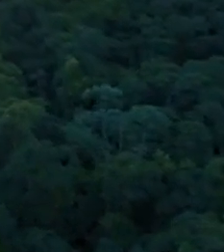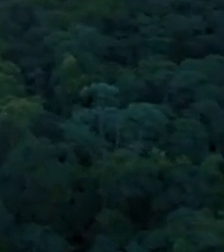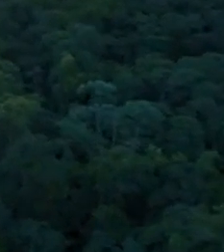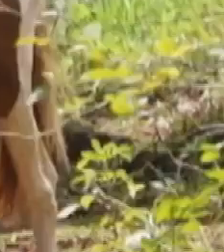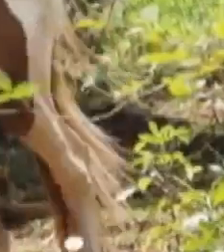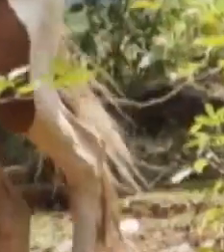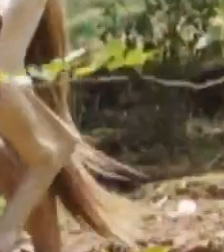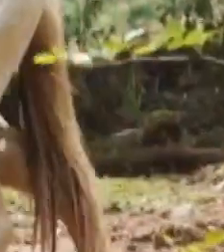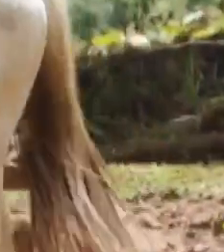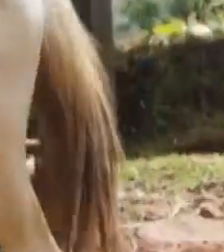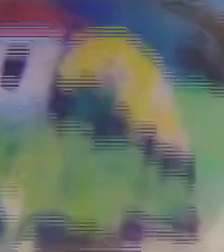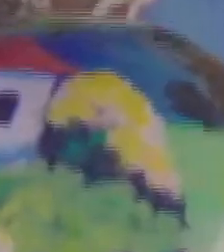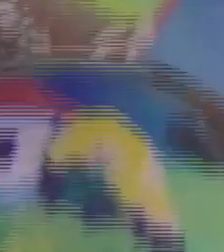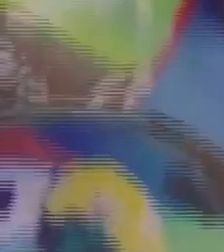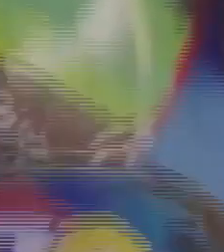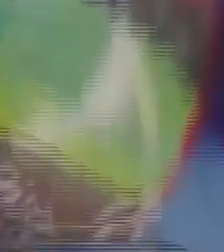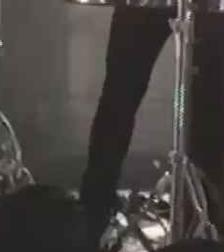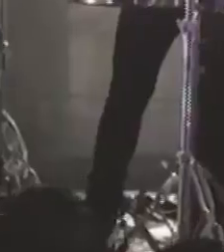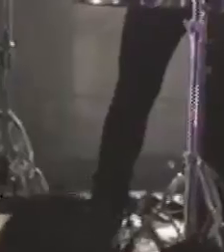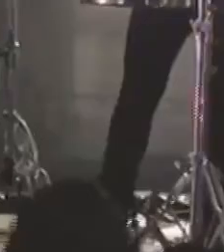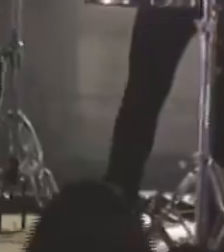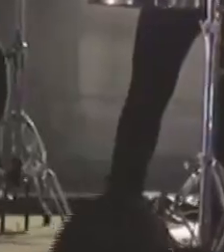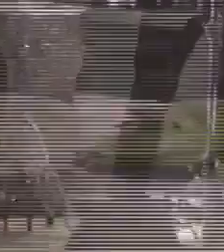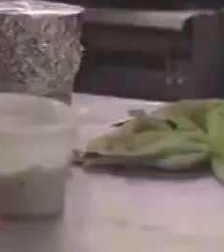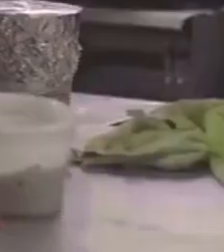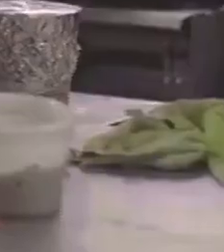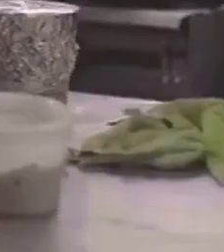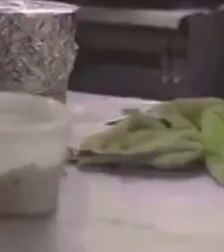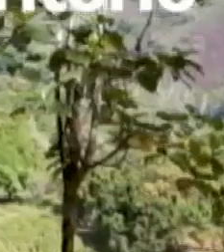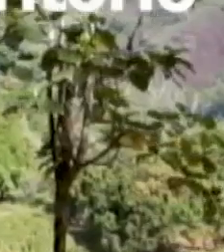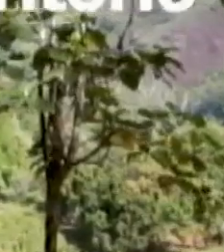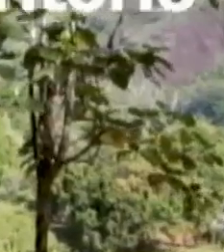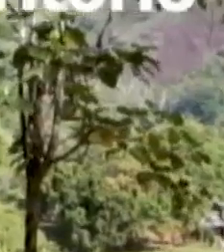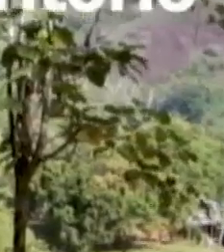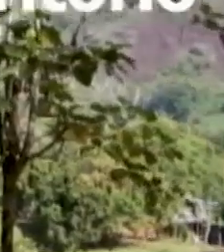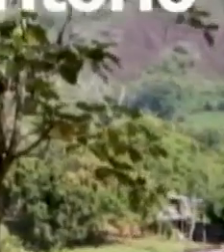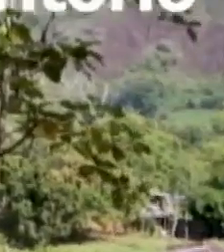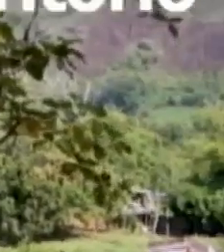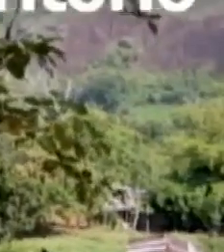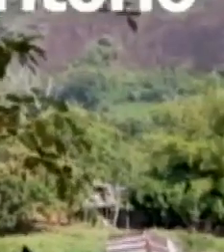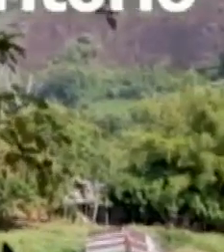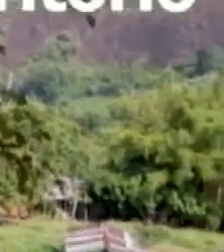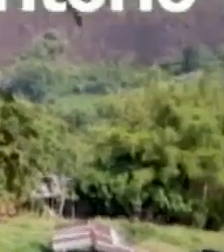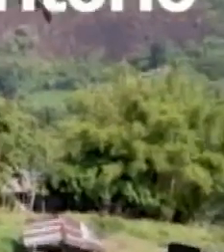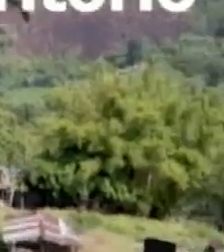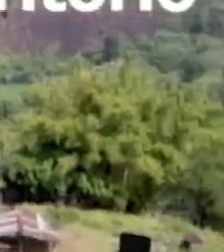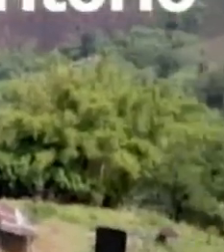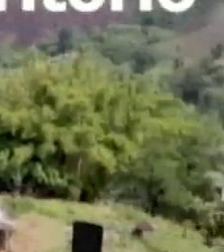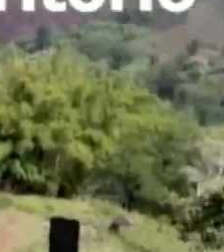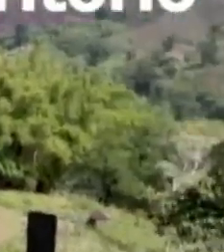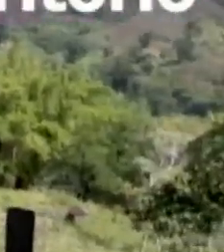de las Culturas, presentamos los documentales Salitre, Recuperación de un